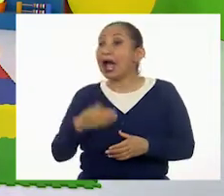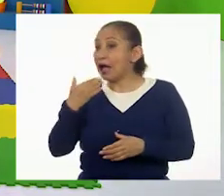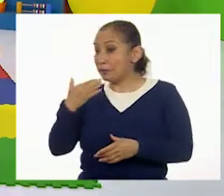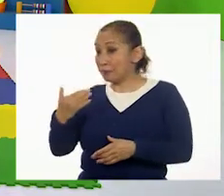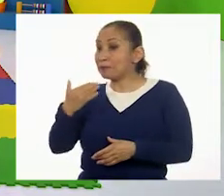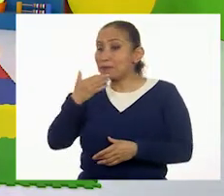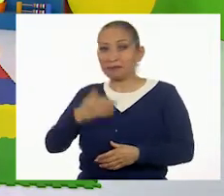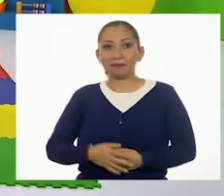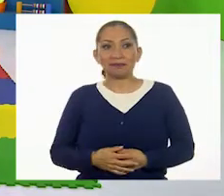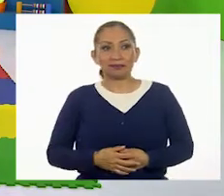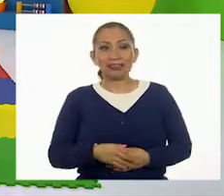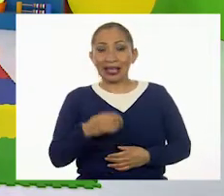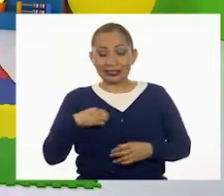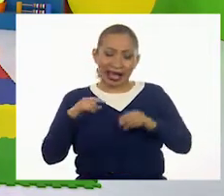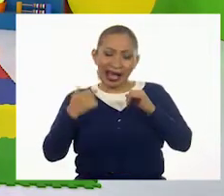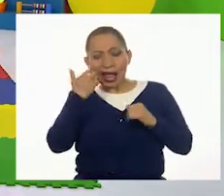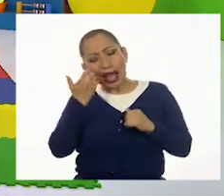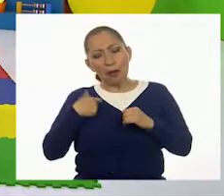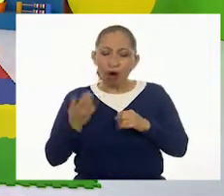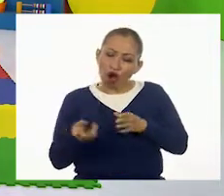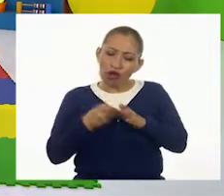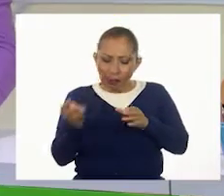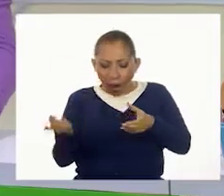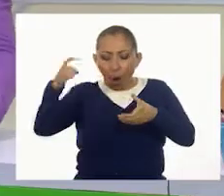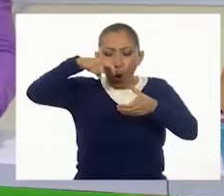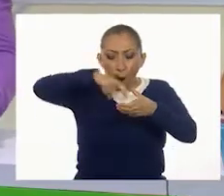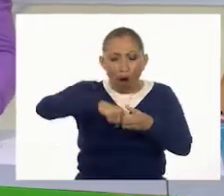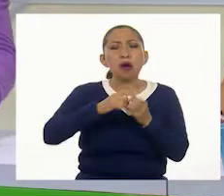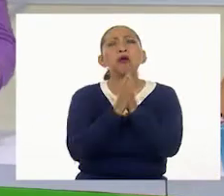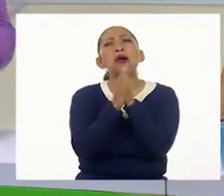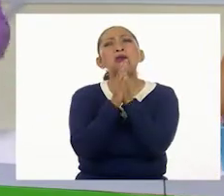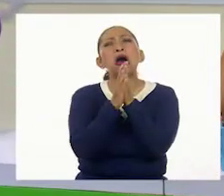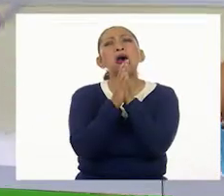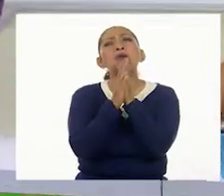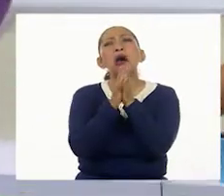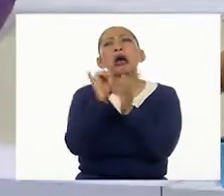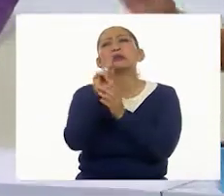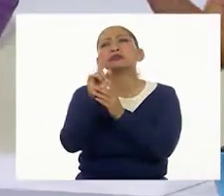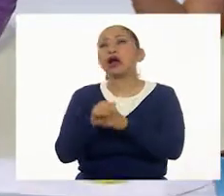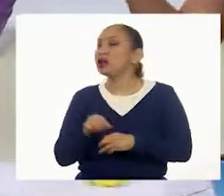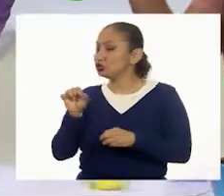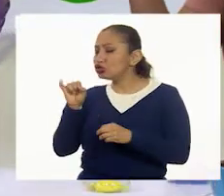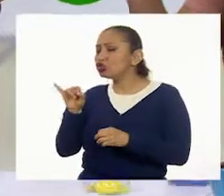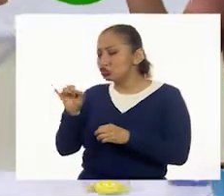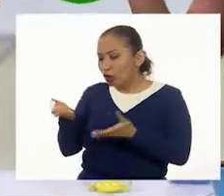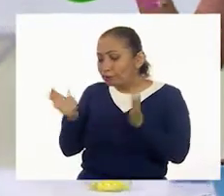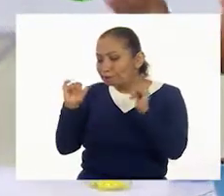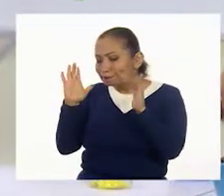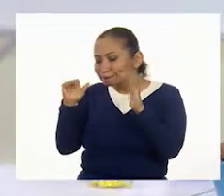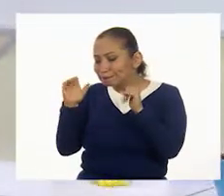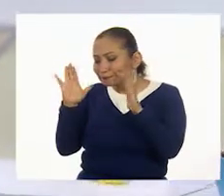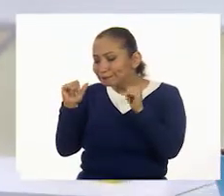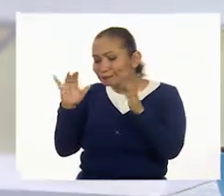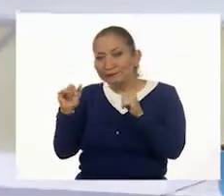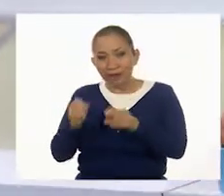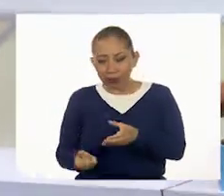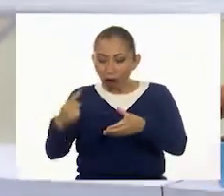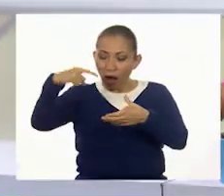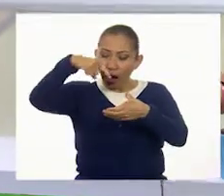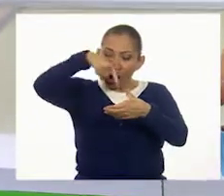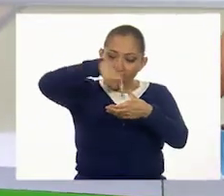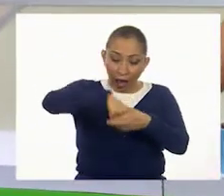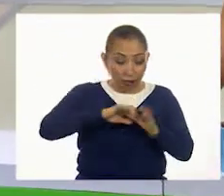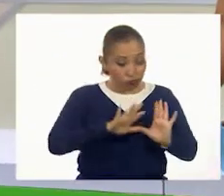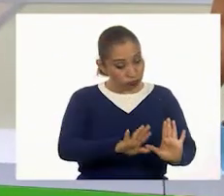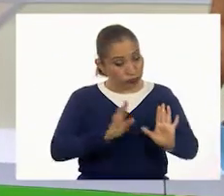bien. ¡Hey! ¡Queremos regresar! ¿Podemos? ¡Itza, podemos! ¡Claro que sí! ¡Adiós! ¡Adiós! Ya,